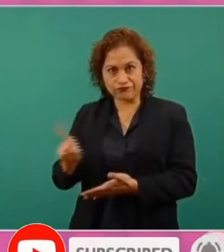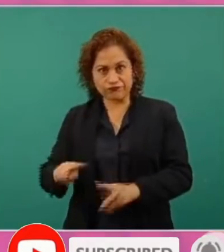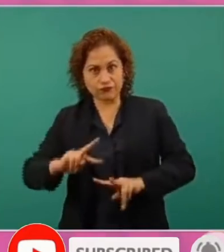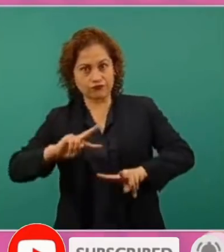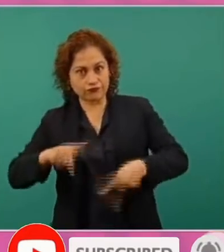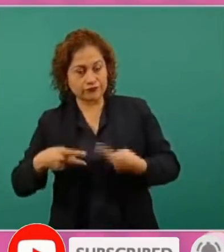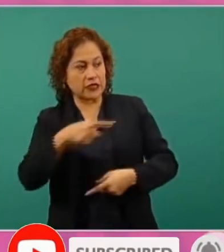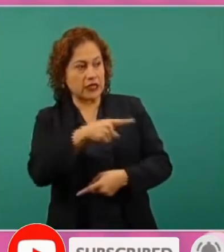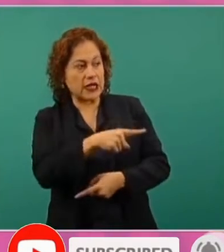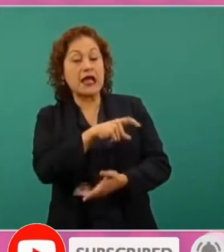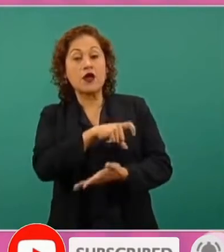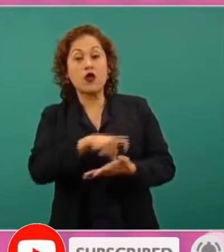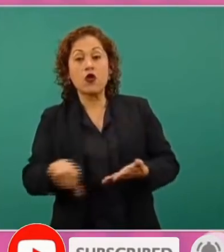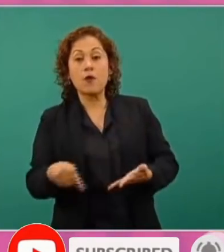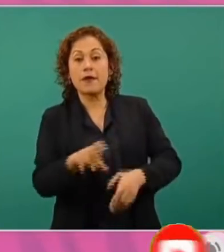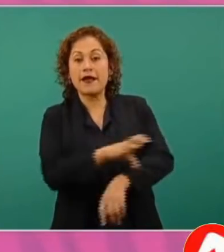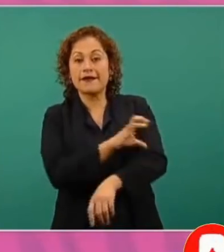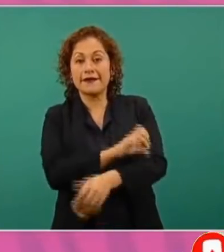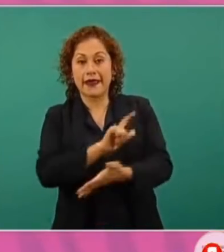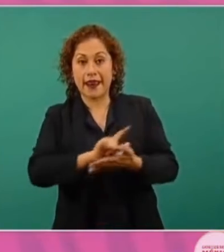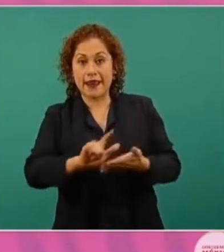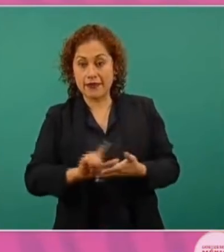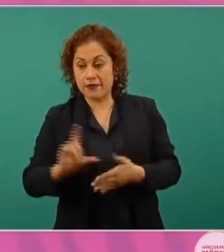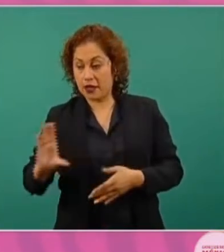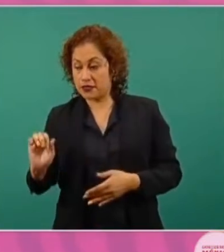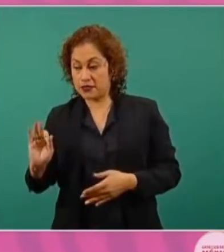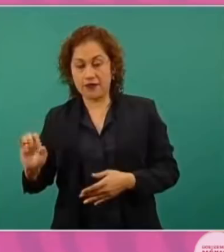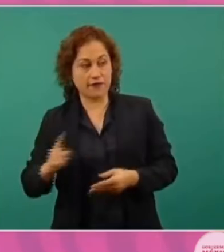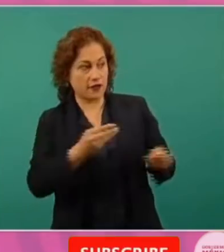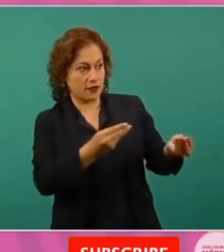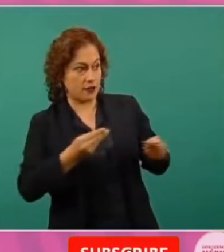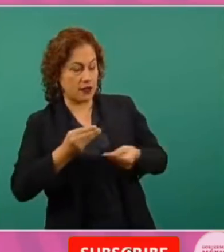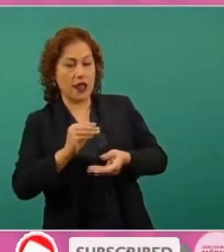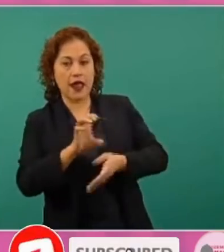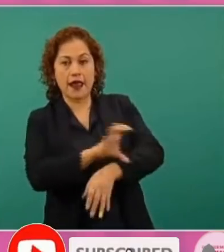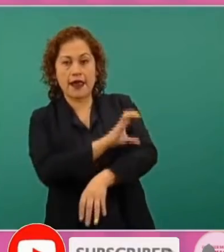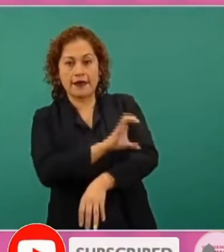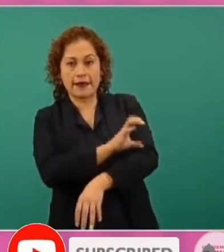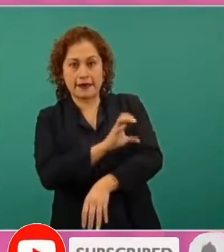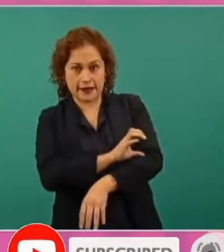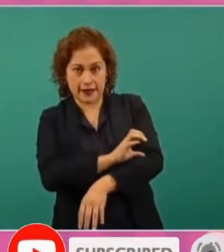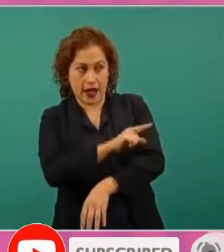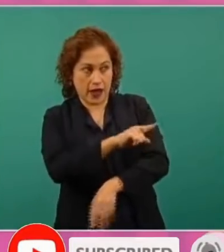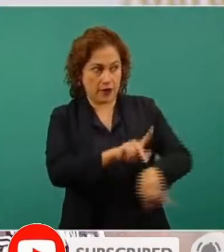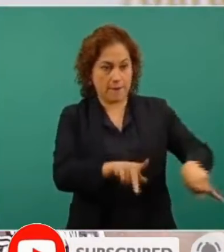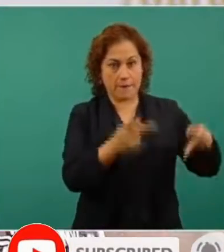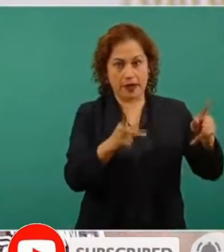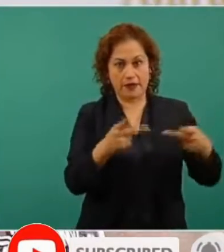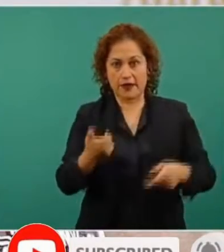obligadamente en las subastas. Si CFE les tiene que comprar energía a los privados en subastas, que son muy